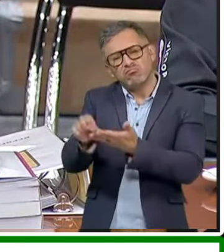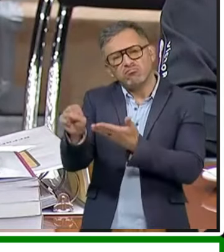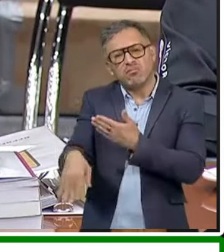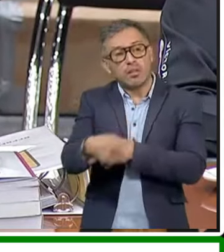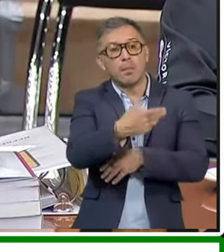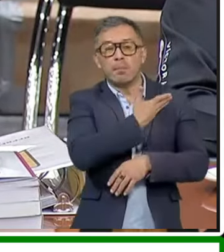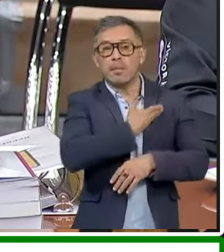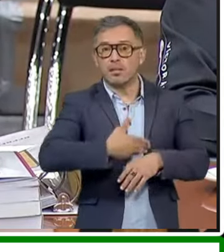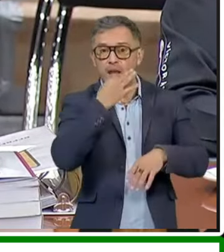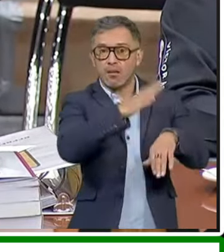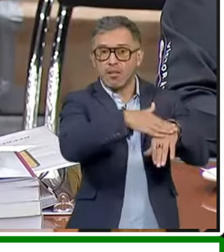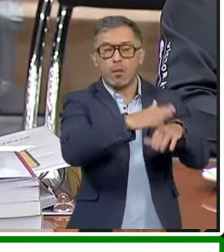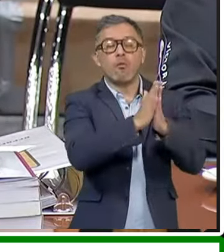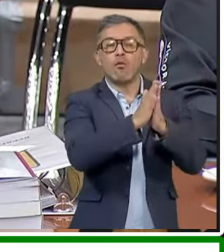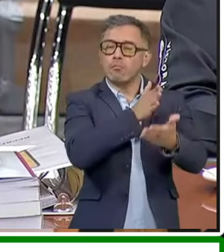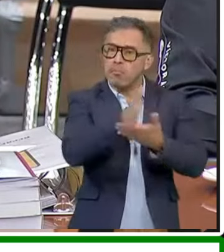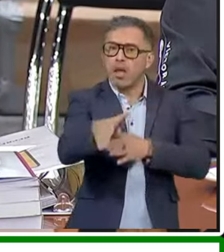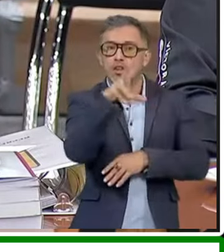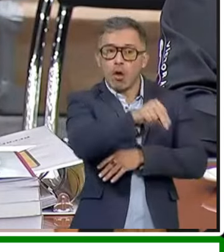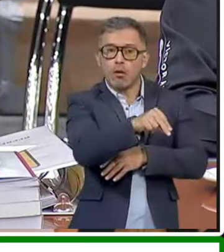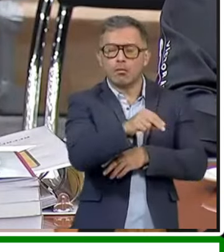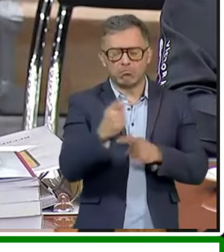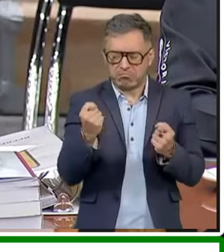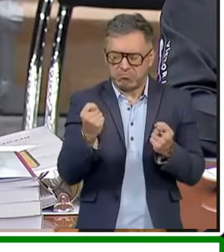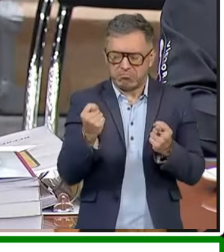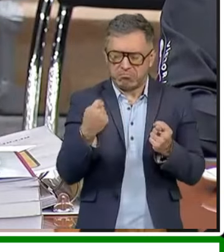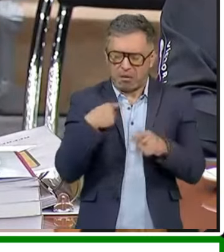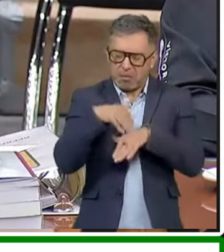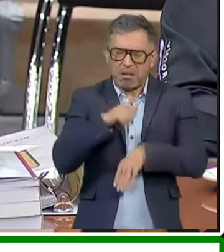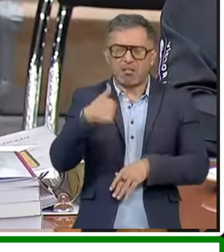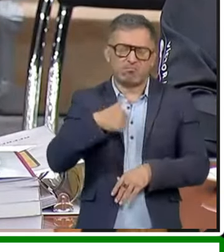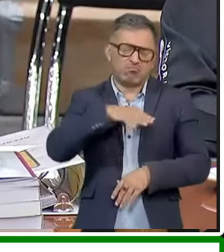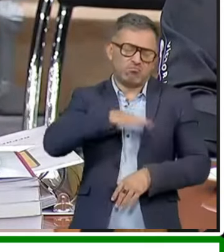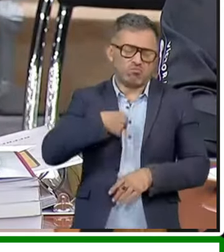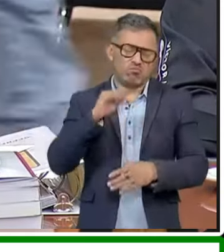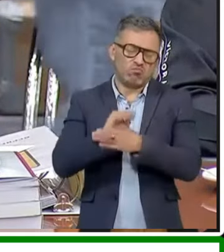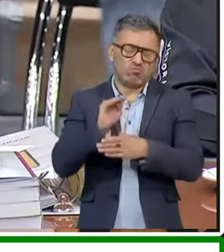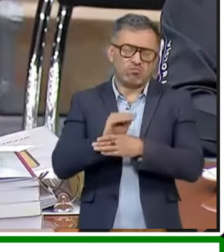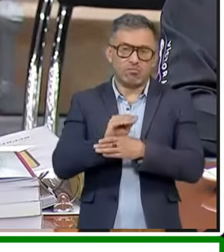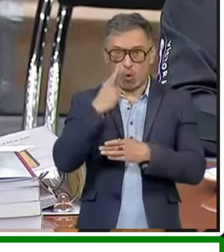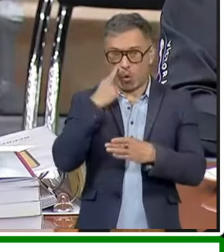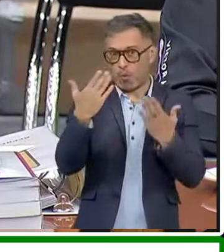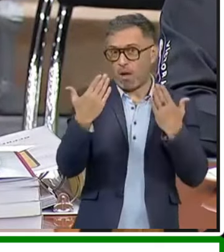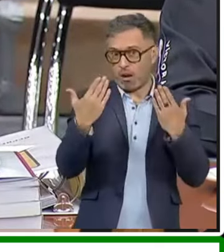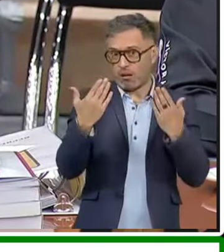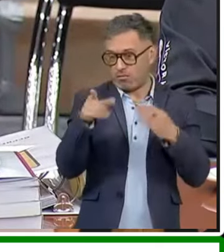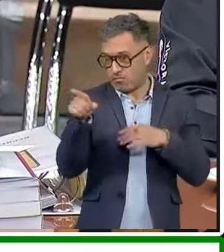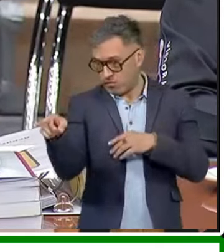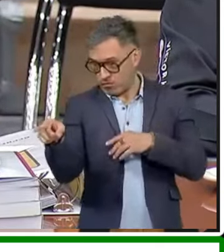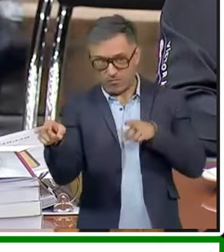que no participe, lo vuelve a desacatar. Esa es la diferencia entre unos y otros.